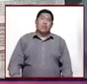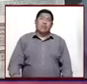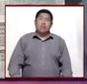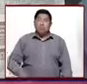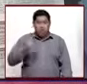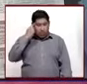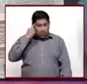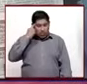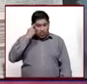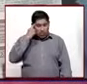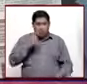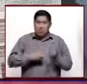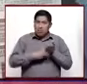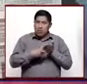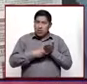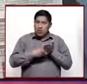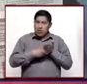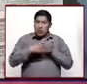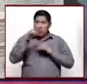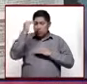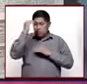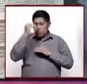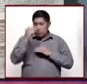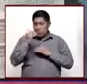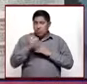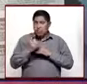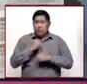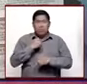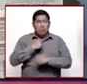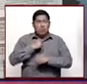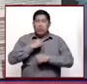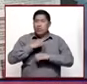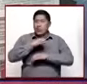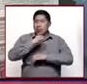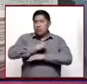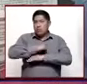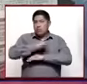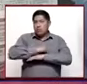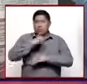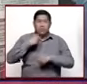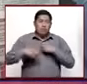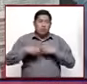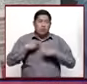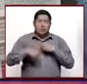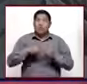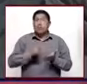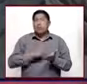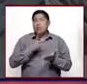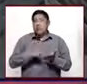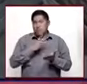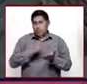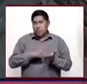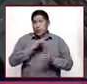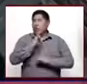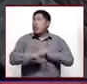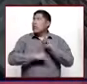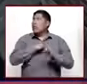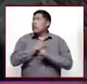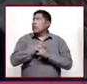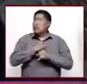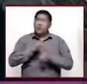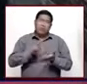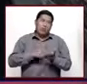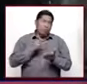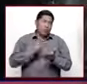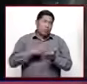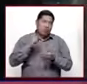Imagínense que hasta las revistas sí han dejado de publicarse muchas por el problema del papel. Internacionalmente el precio del papel,